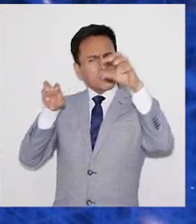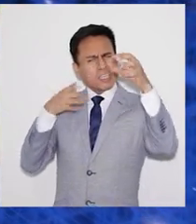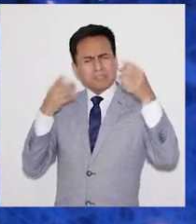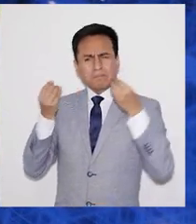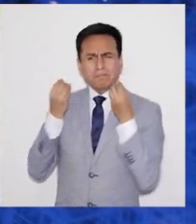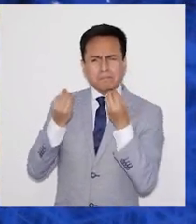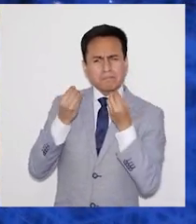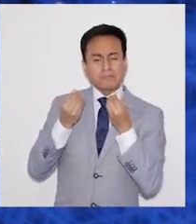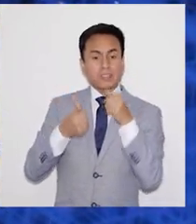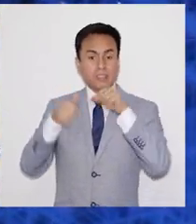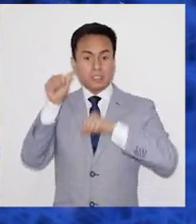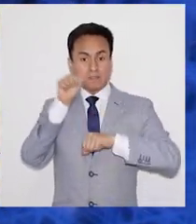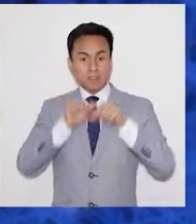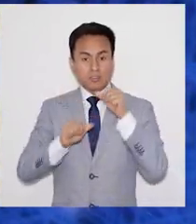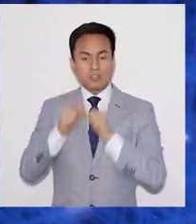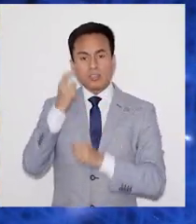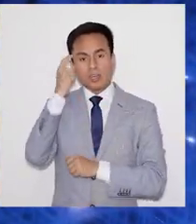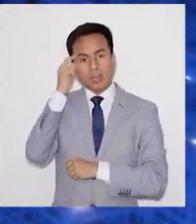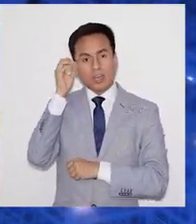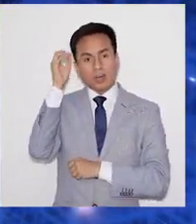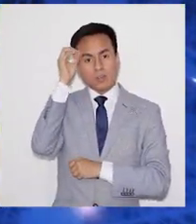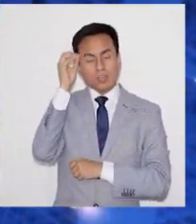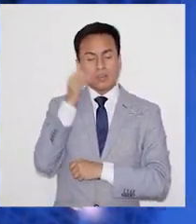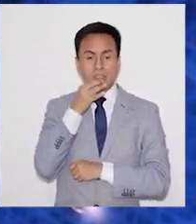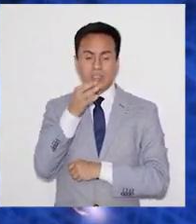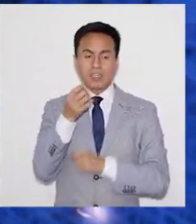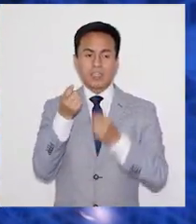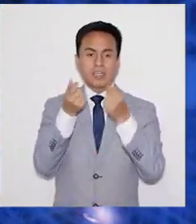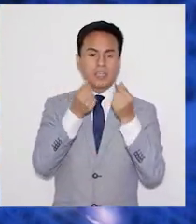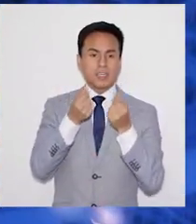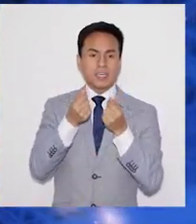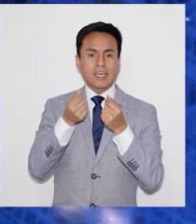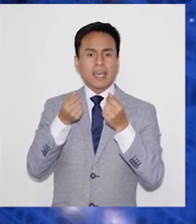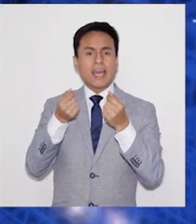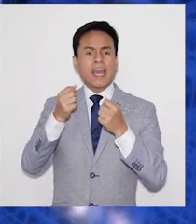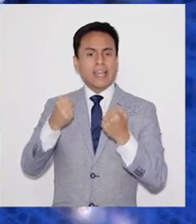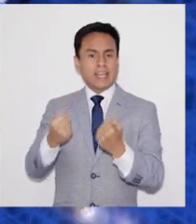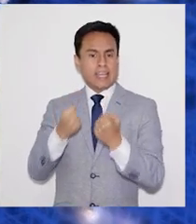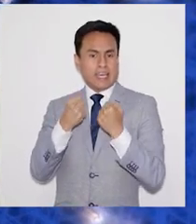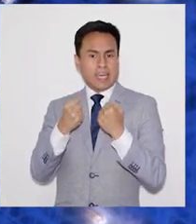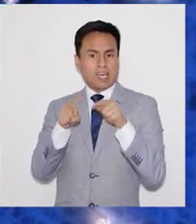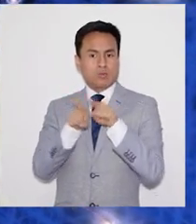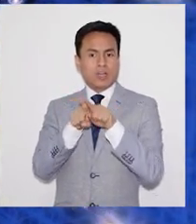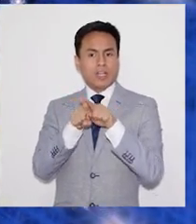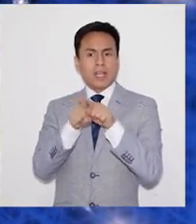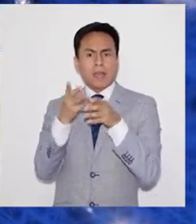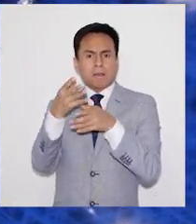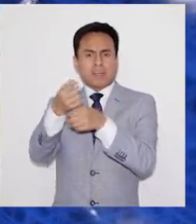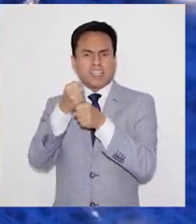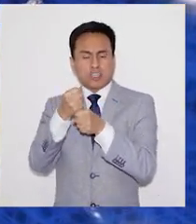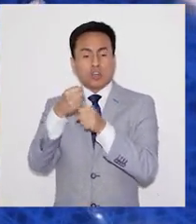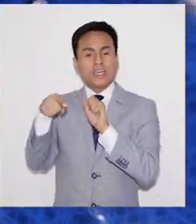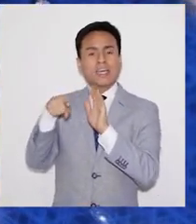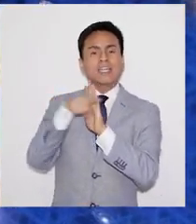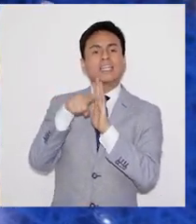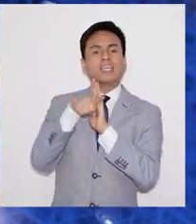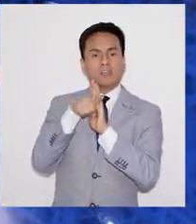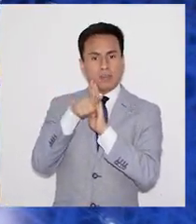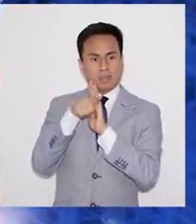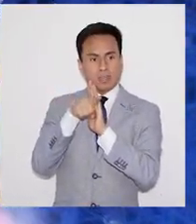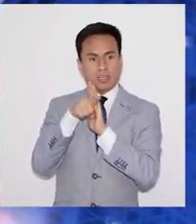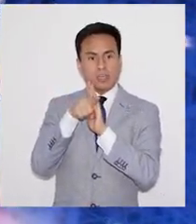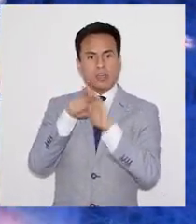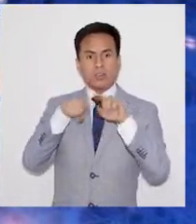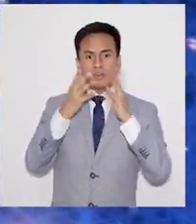ende, los científicos y científicas sugirieron una especie de energía que generara una presión negativa, es decir, que